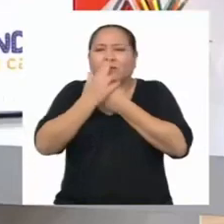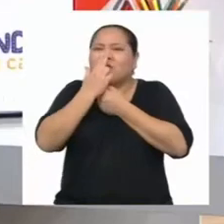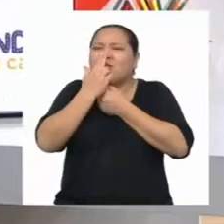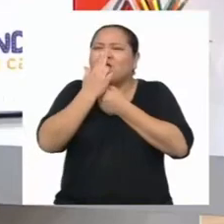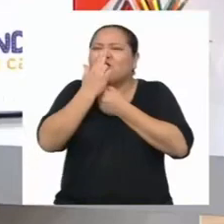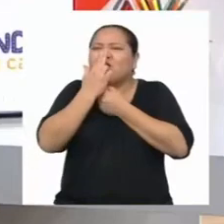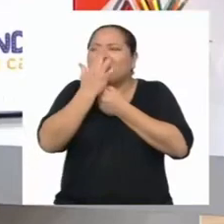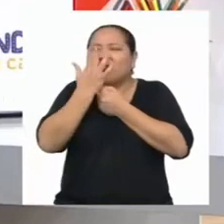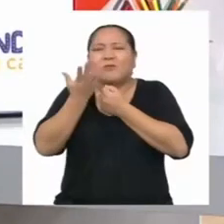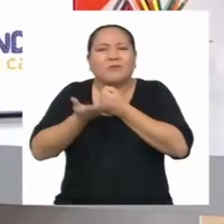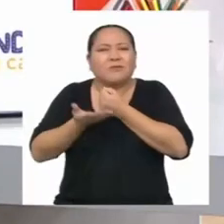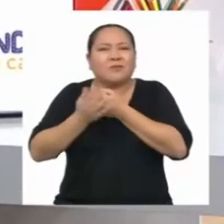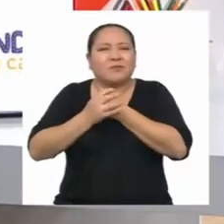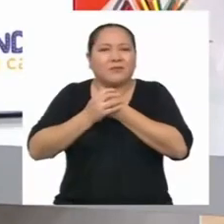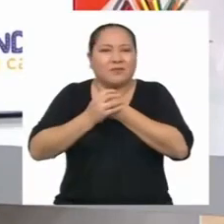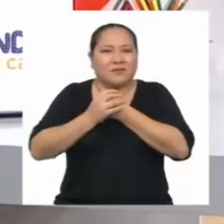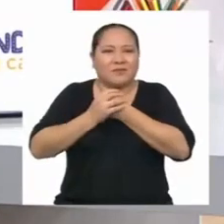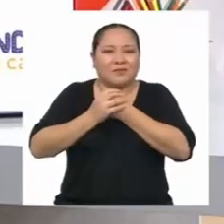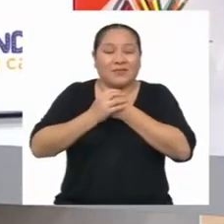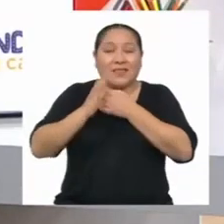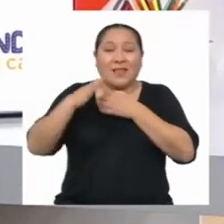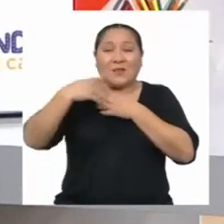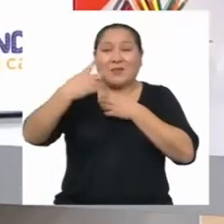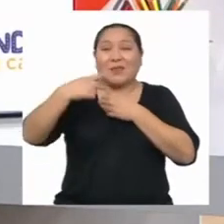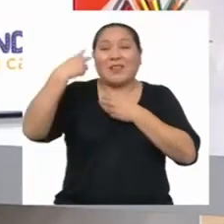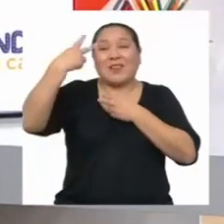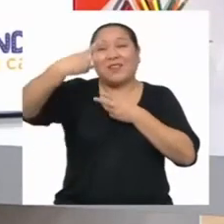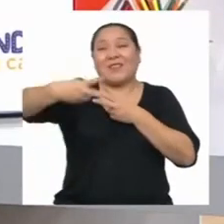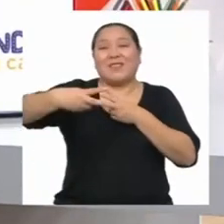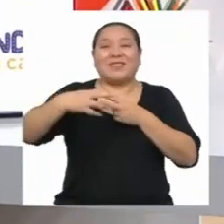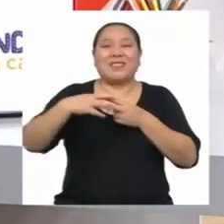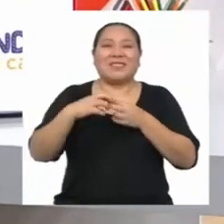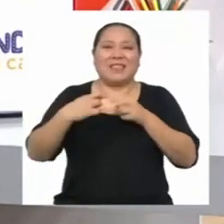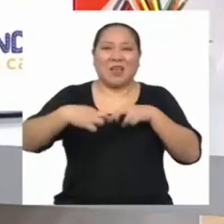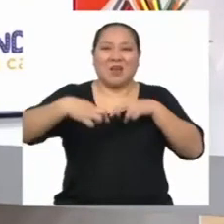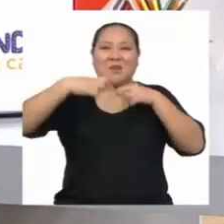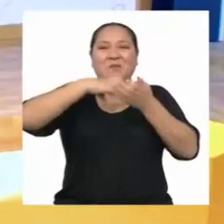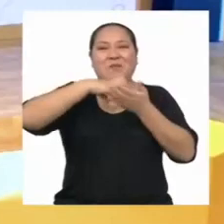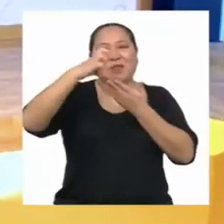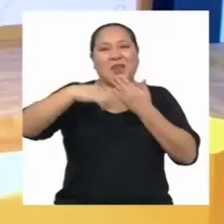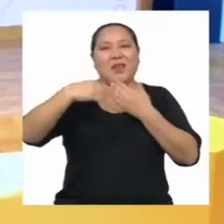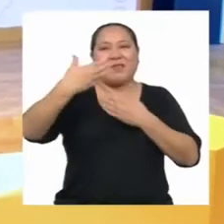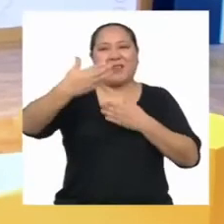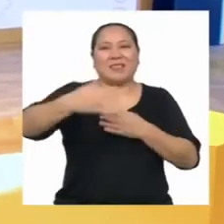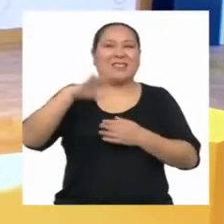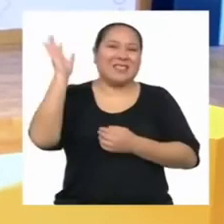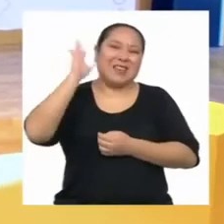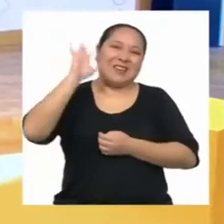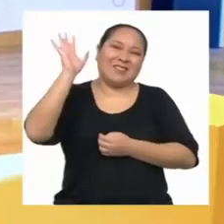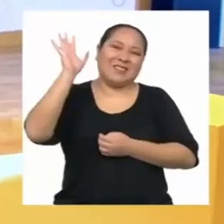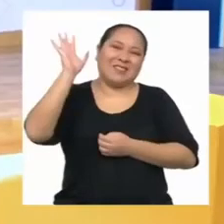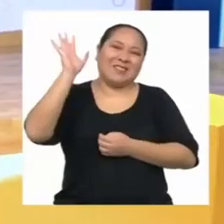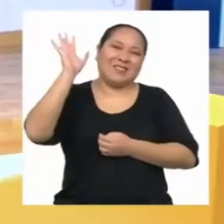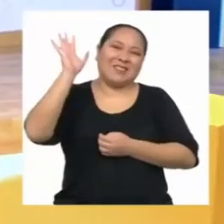tocinito. Ya nos vemos en la próxima sesión. ¡Chao, chao!